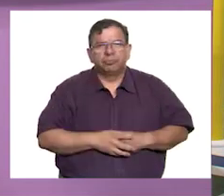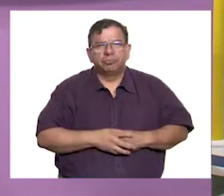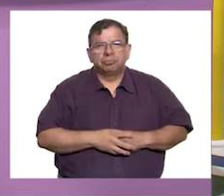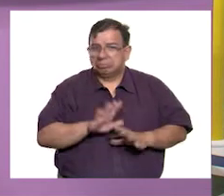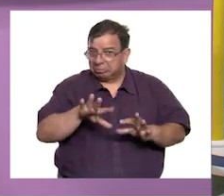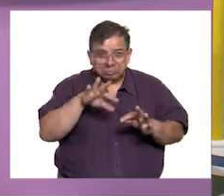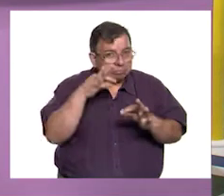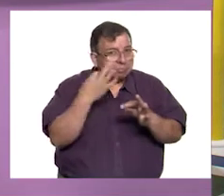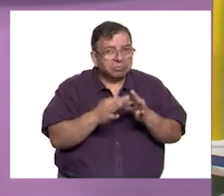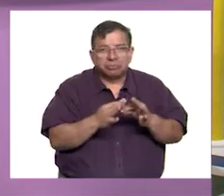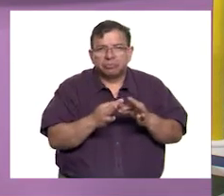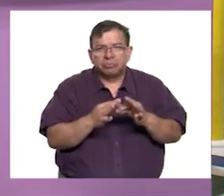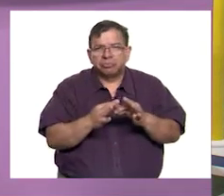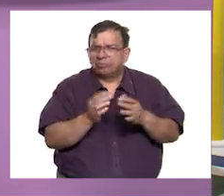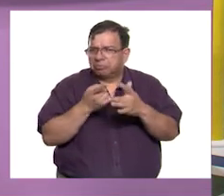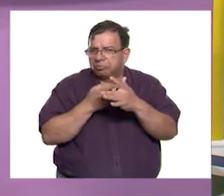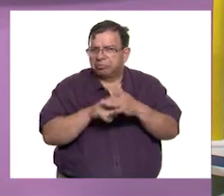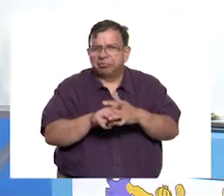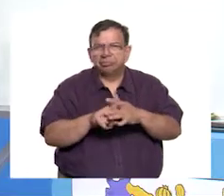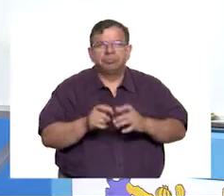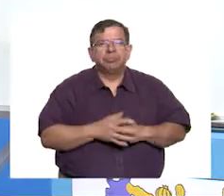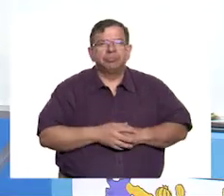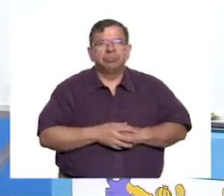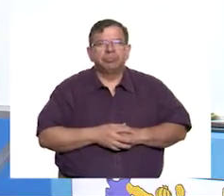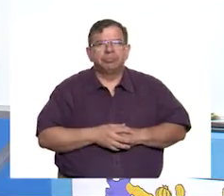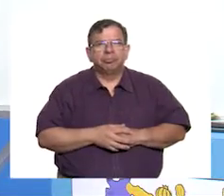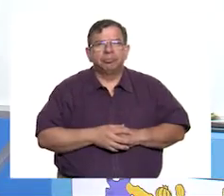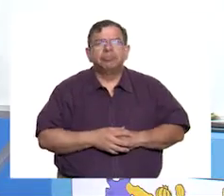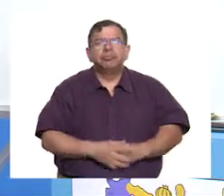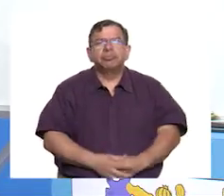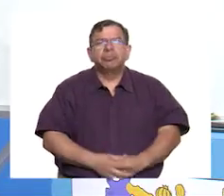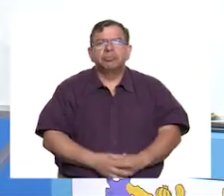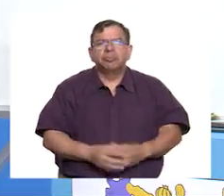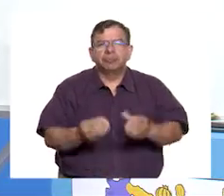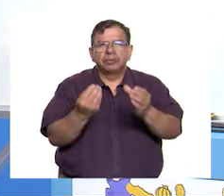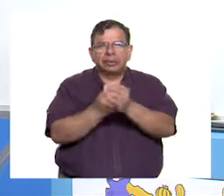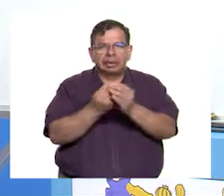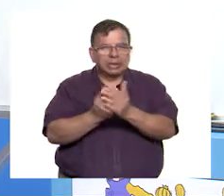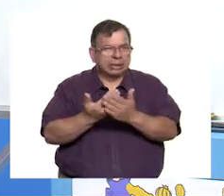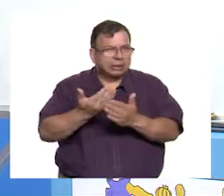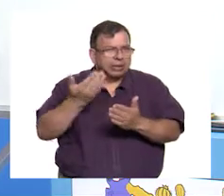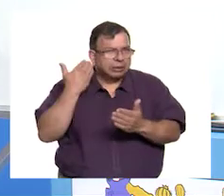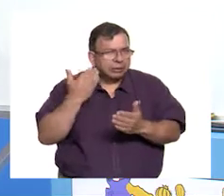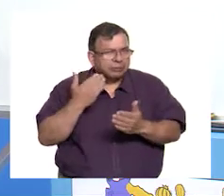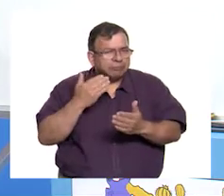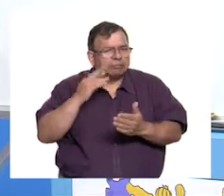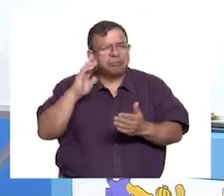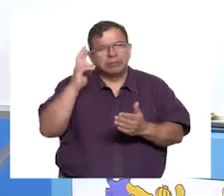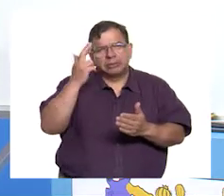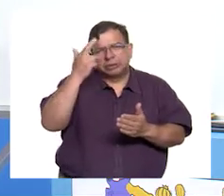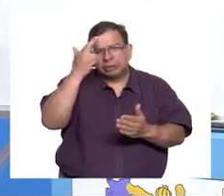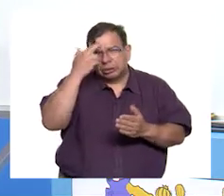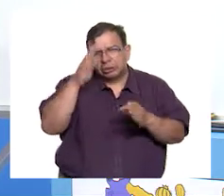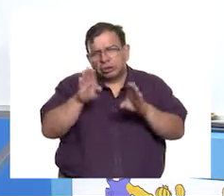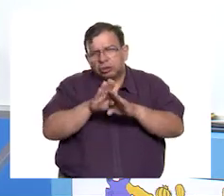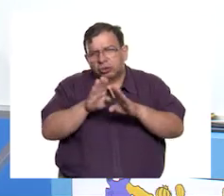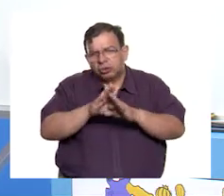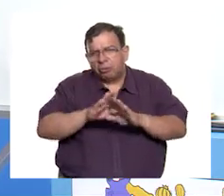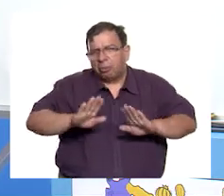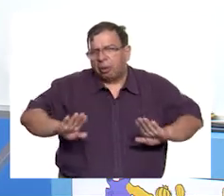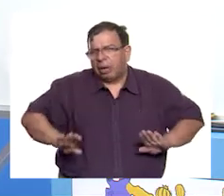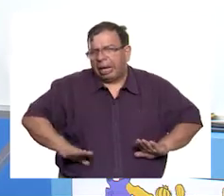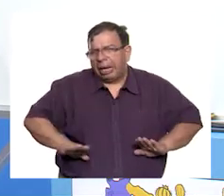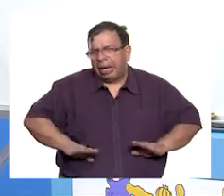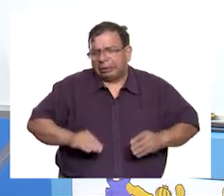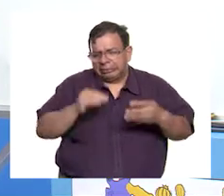estamos listos, pues comenzamos, maestro. Pues comenzamos. Las clases anteriores hicimos un repaso de las principales características